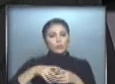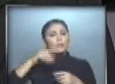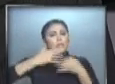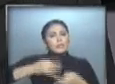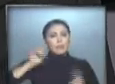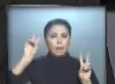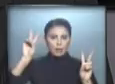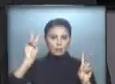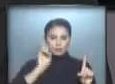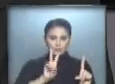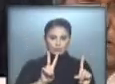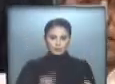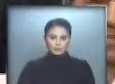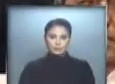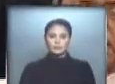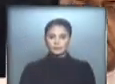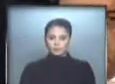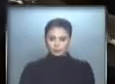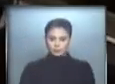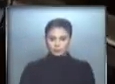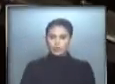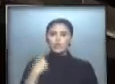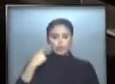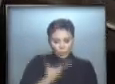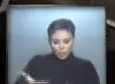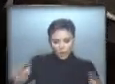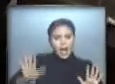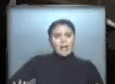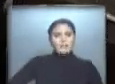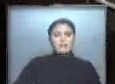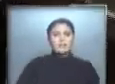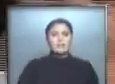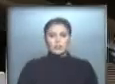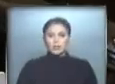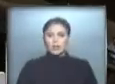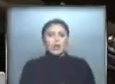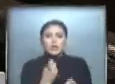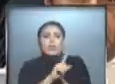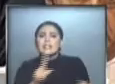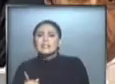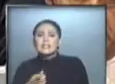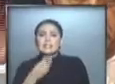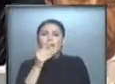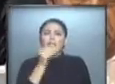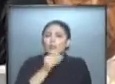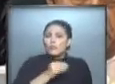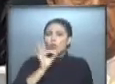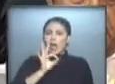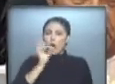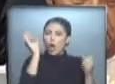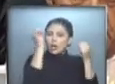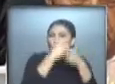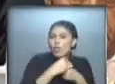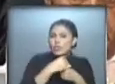el verdadero peronismo. Nos mostramos tal cual somos. No necesitamos disfrazarnos ni esconderlos